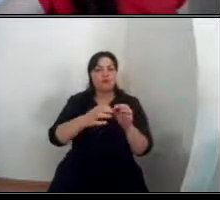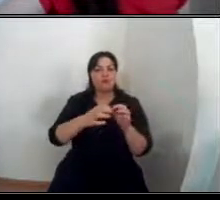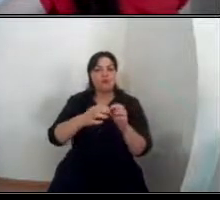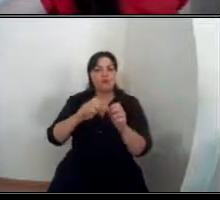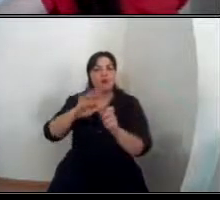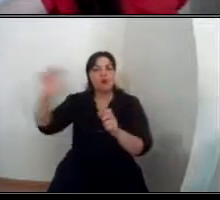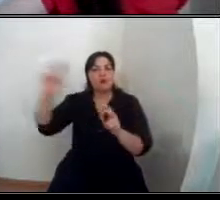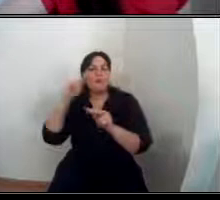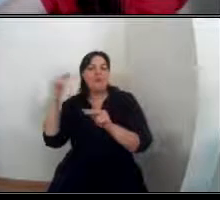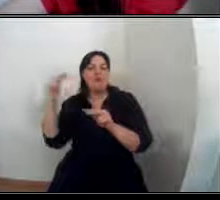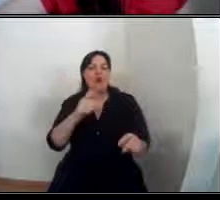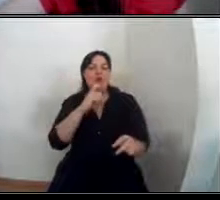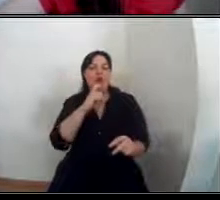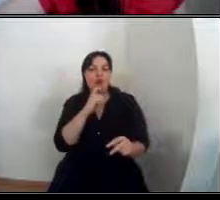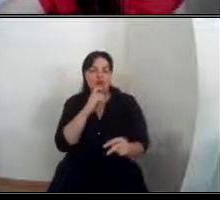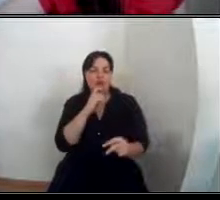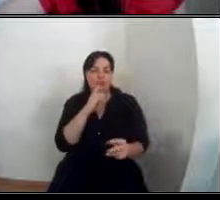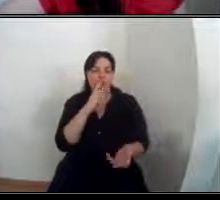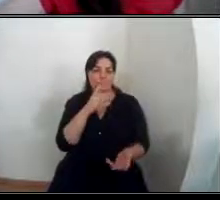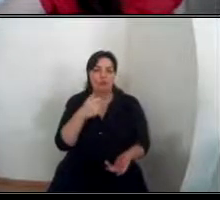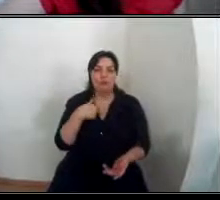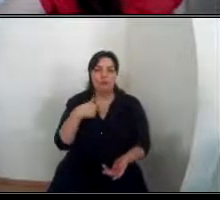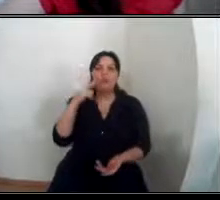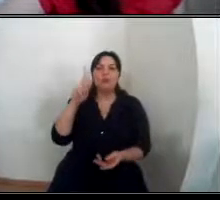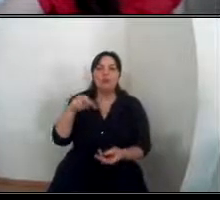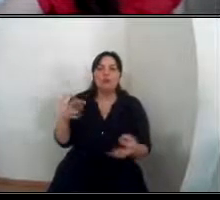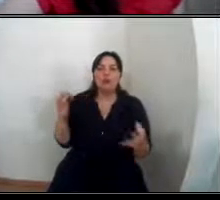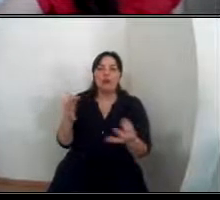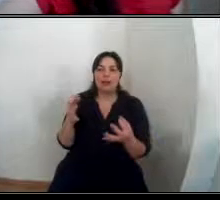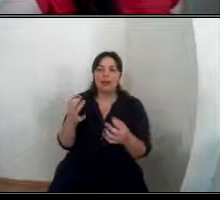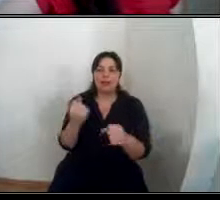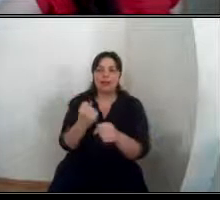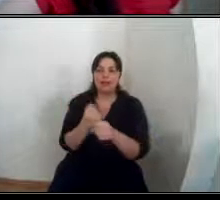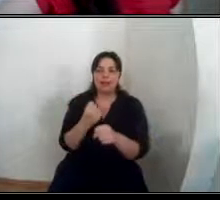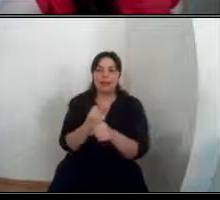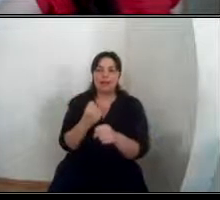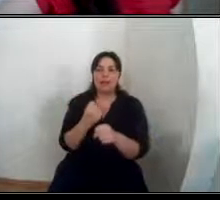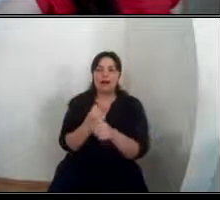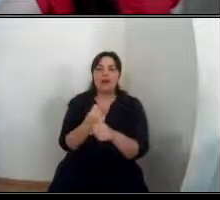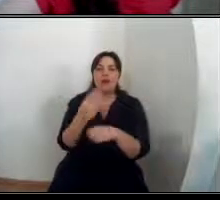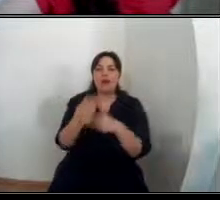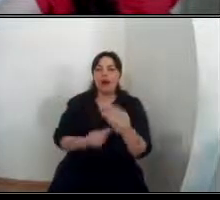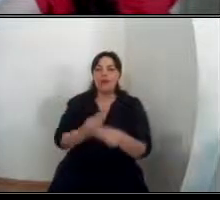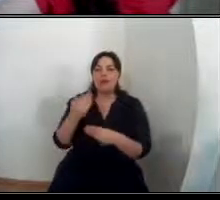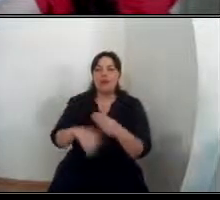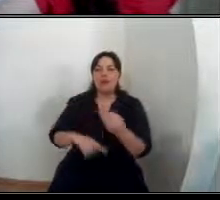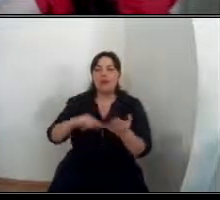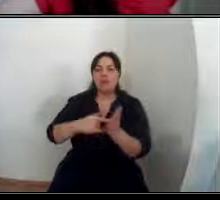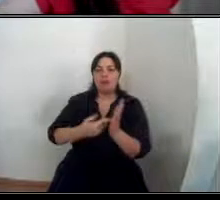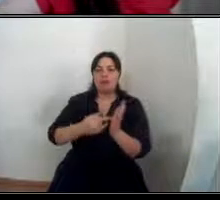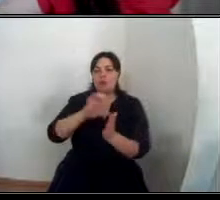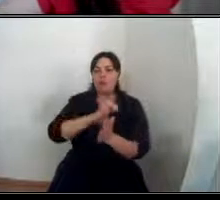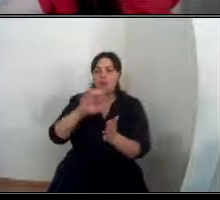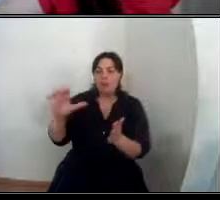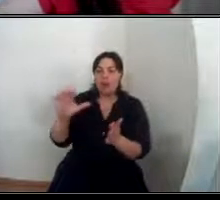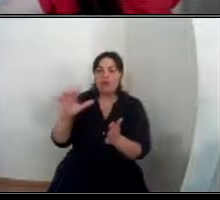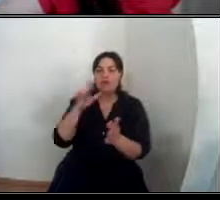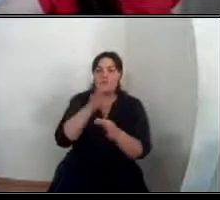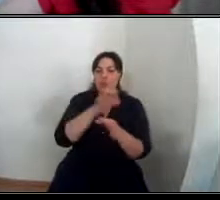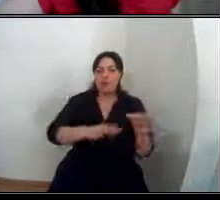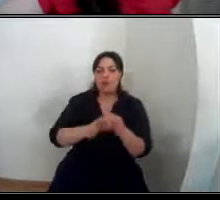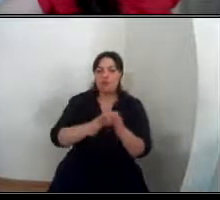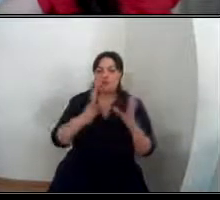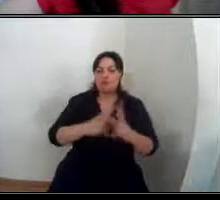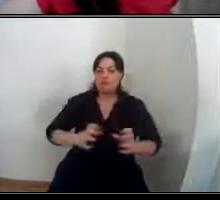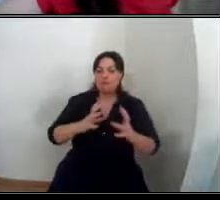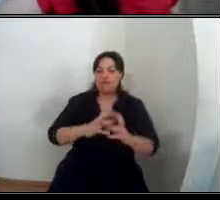Hombre, he reconocido que el trabajo que se está haciendo y ese interés por participar en proyectos europeos que tienen todos los municipios, desde